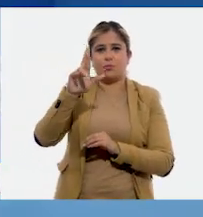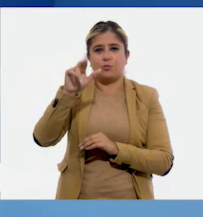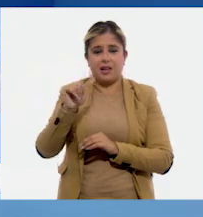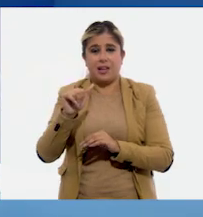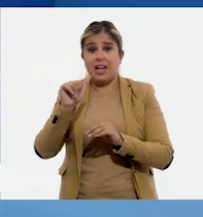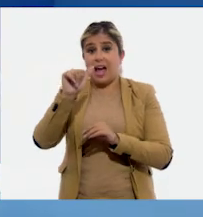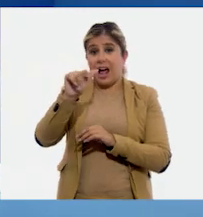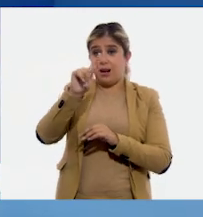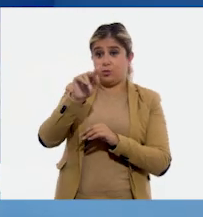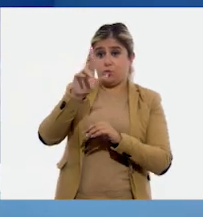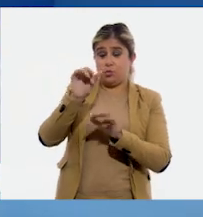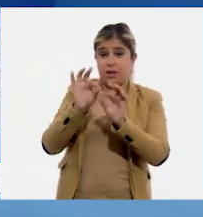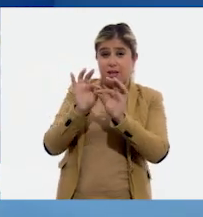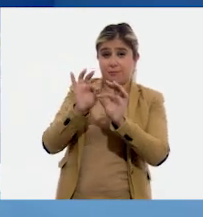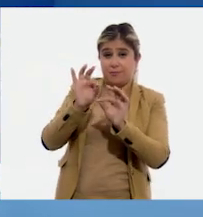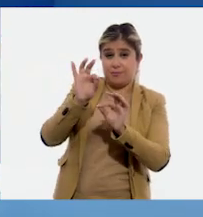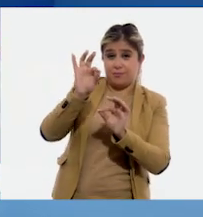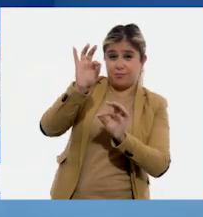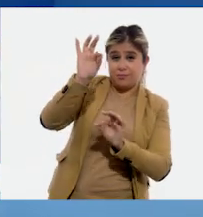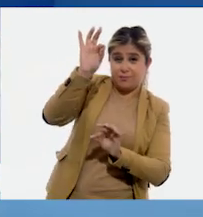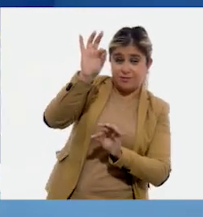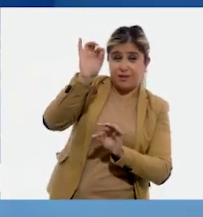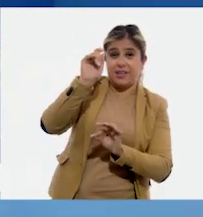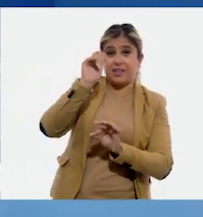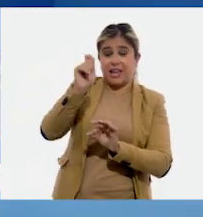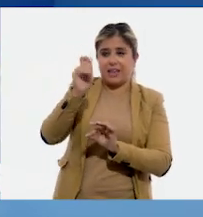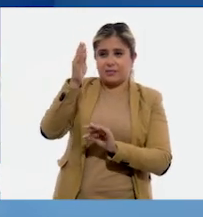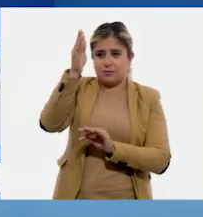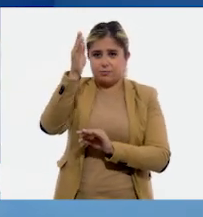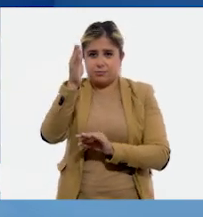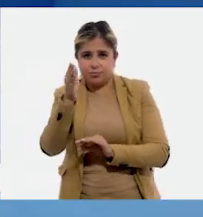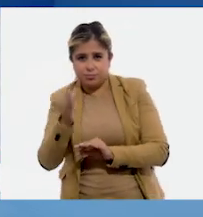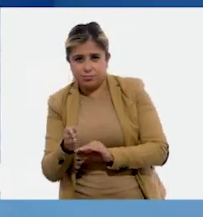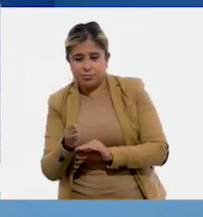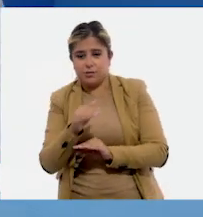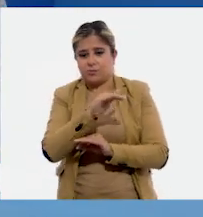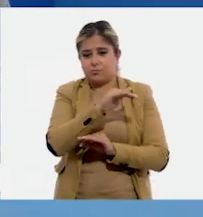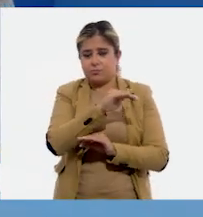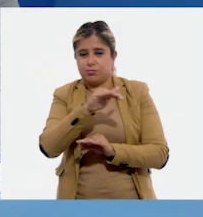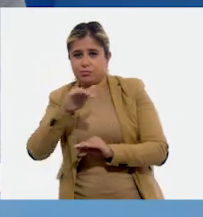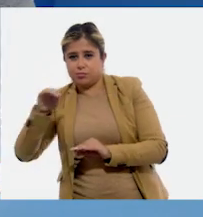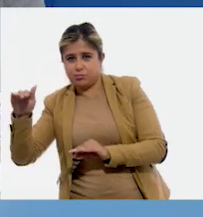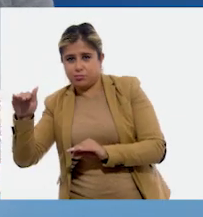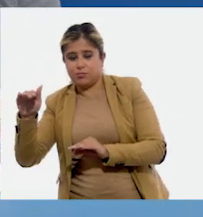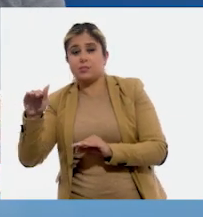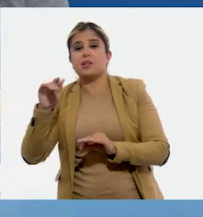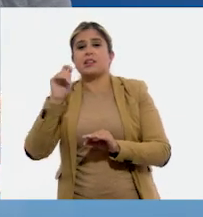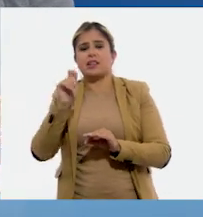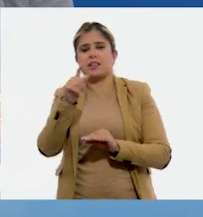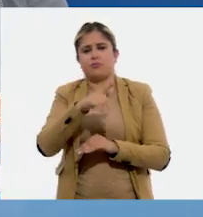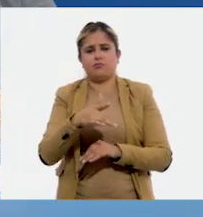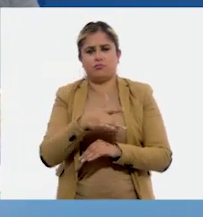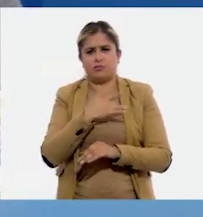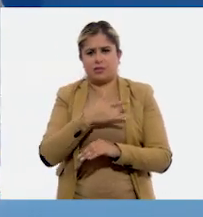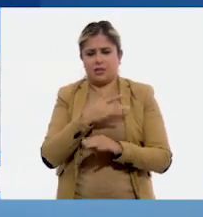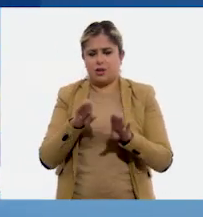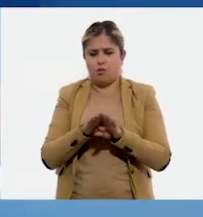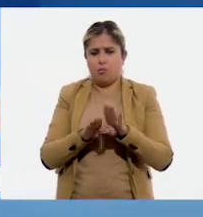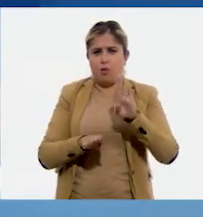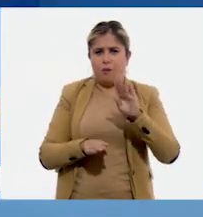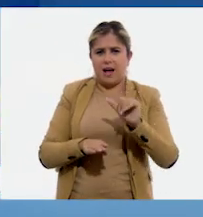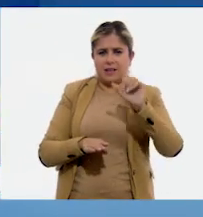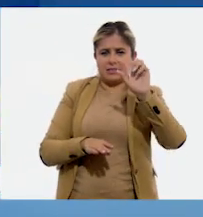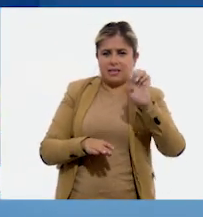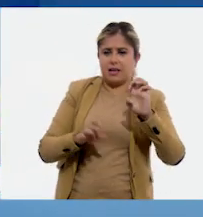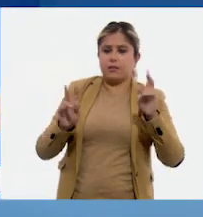es un segmento perpendicular que va del lado considerado como base